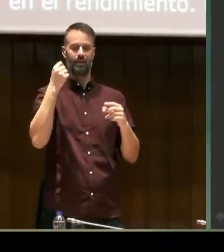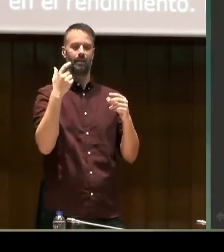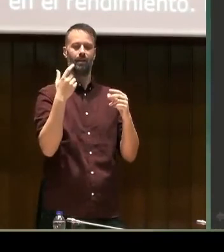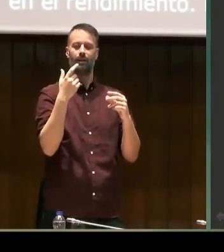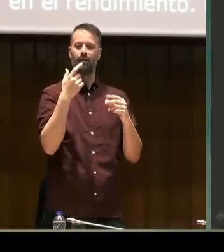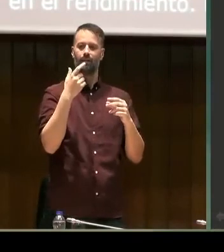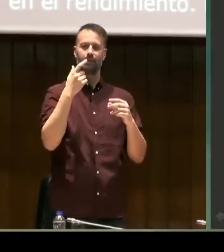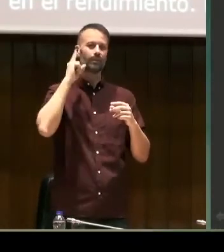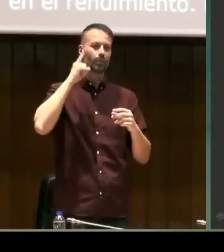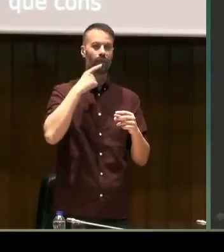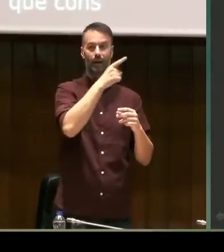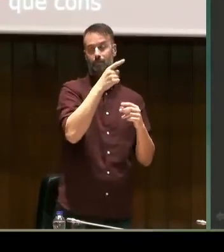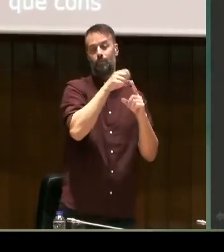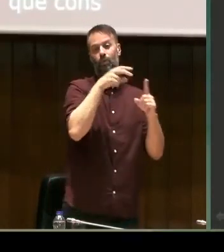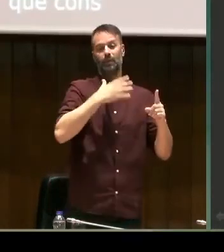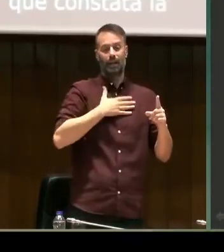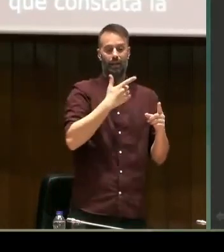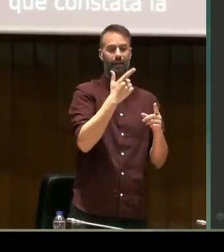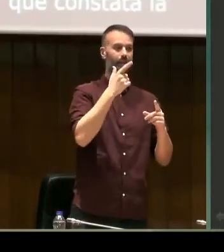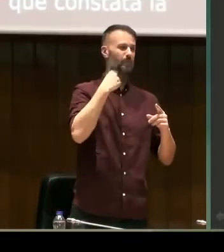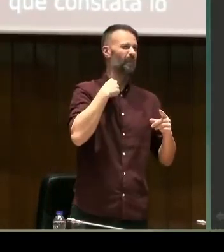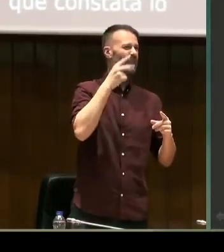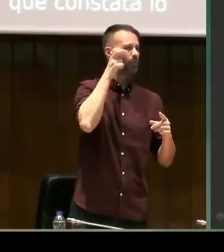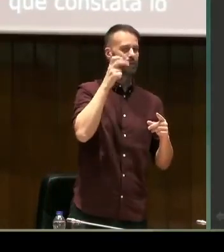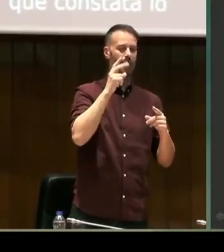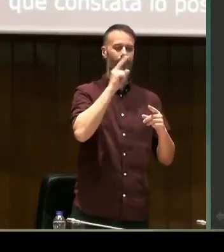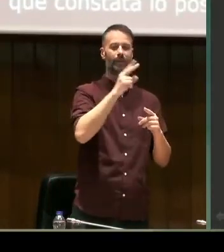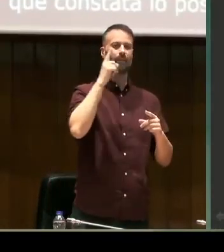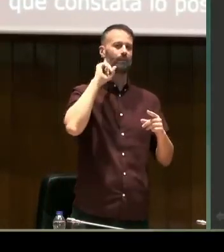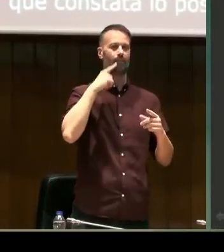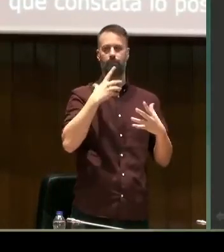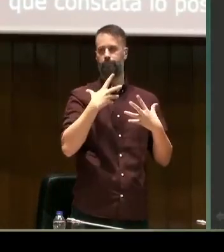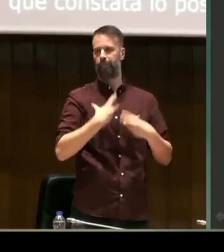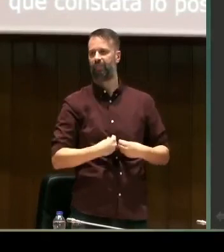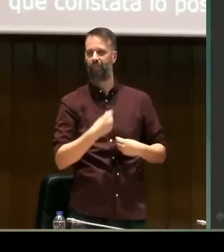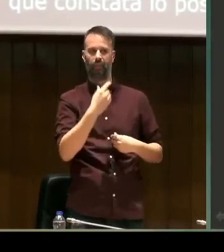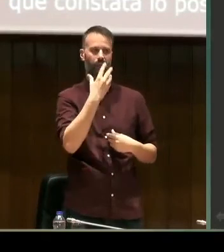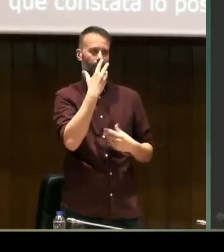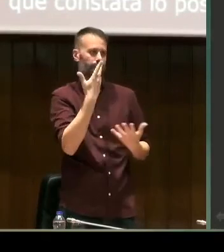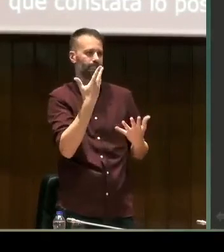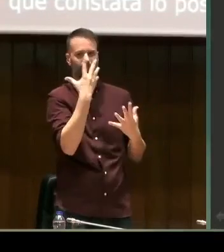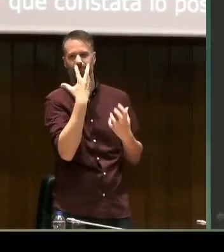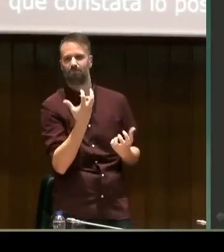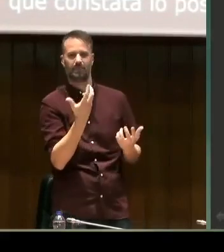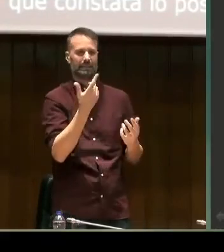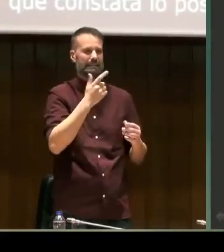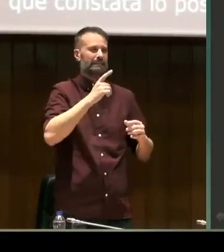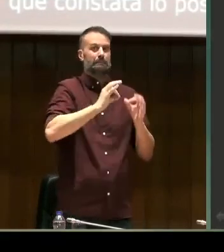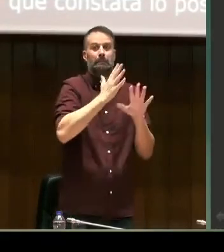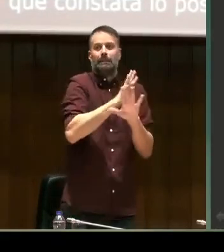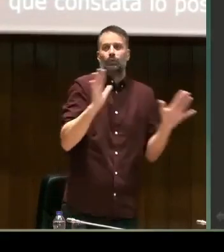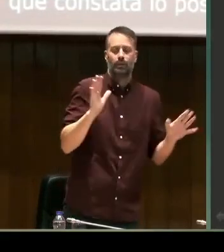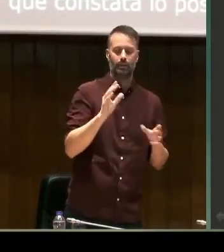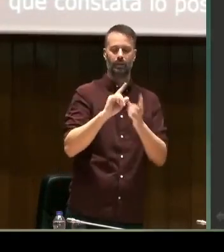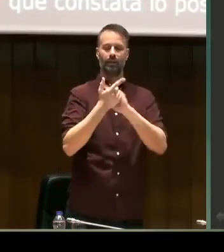Y haciendo referencia a la pérdida auditiva y el Deaf Game, los dos puntos de vista antagónicos, el primero,